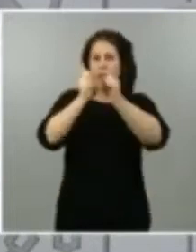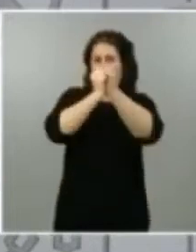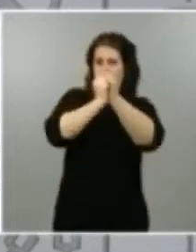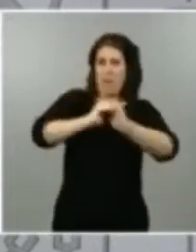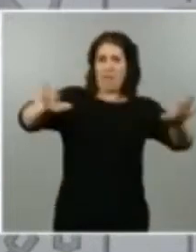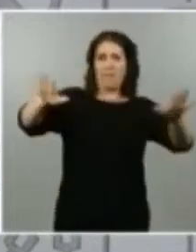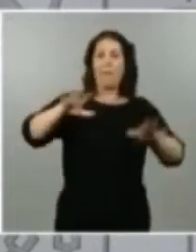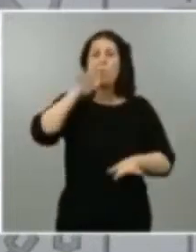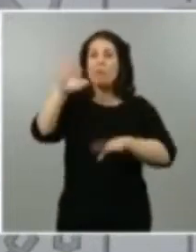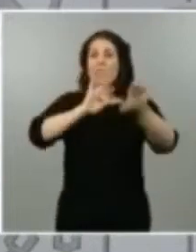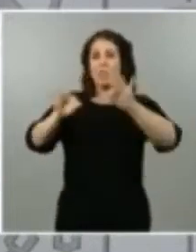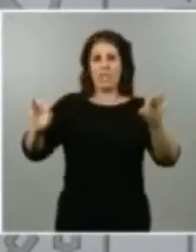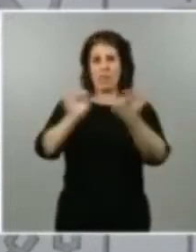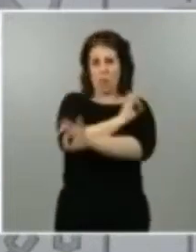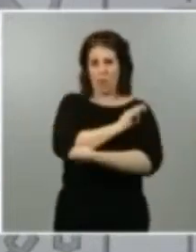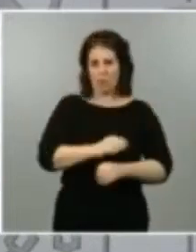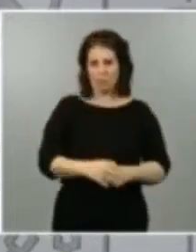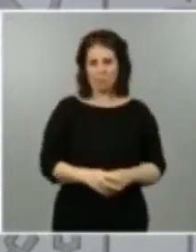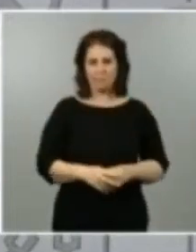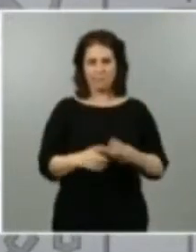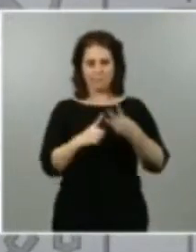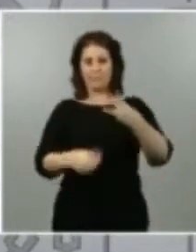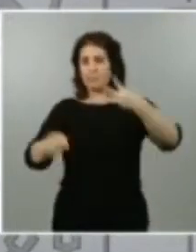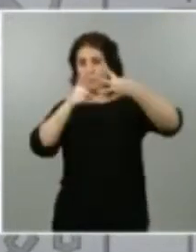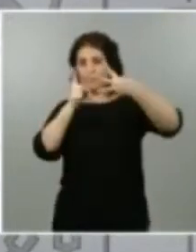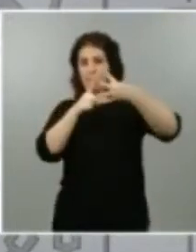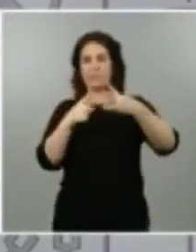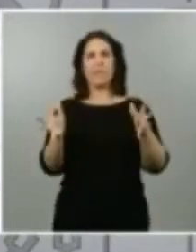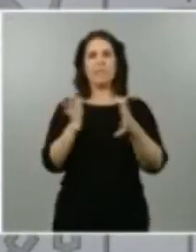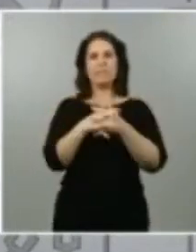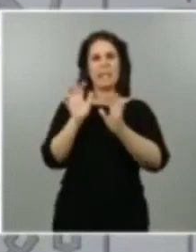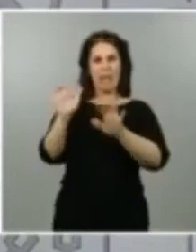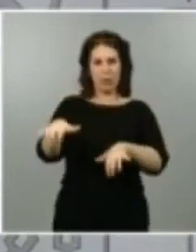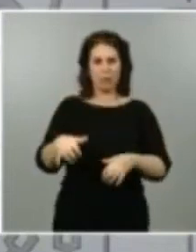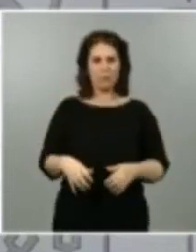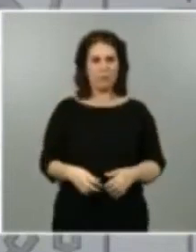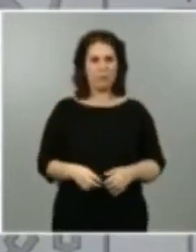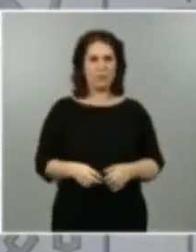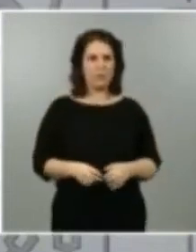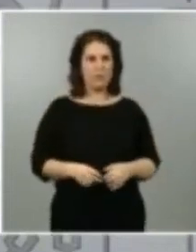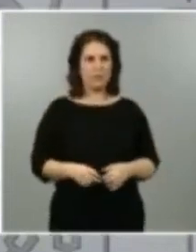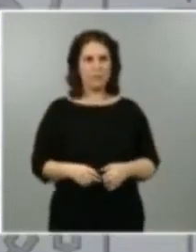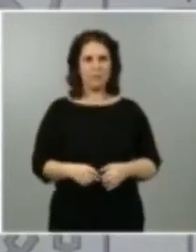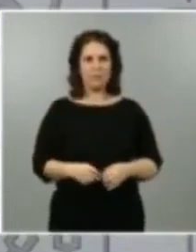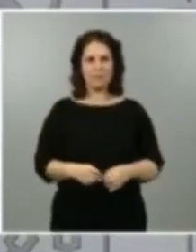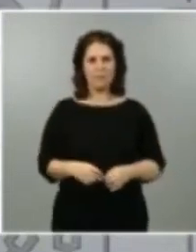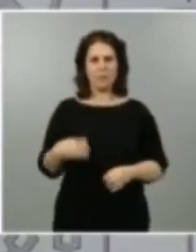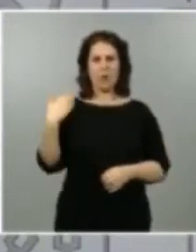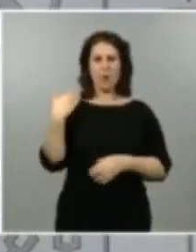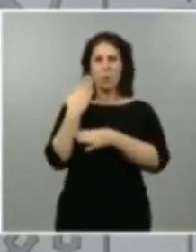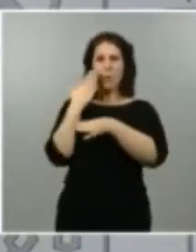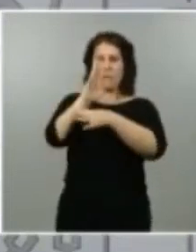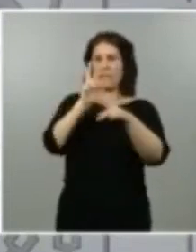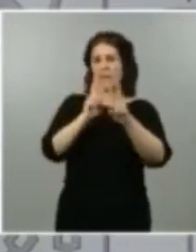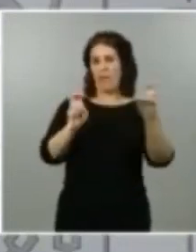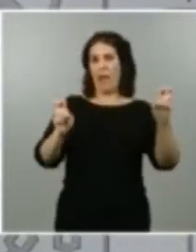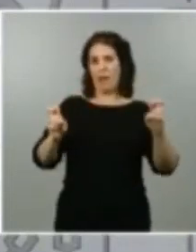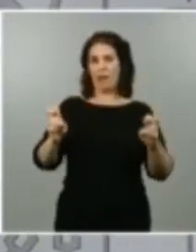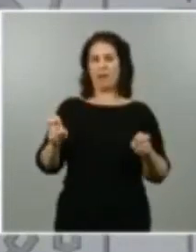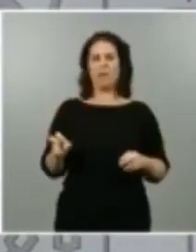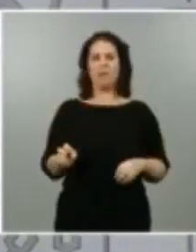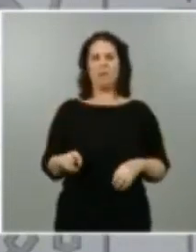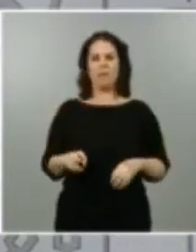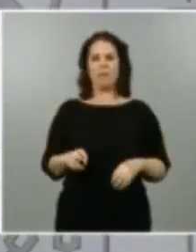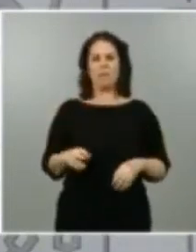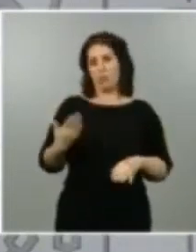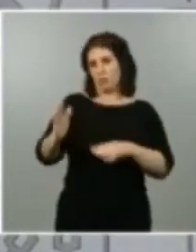en cuanto a castilla-león había una propuesta inicial de una solicitud inicial que incluía 26